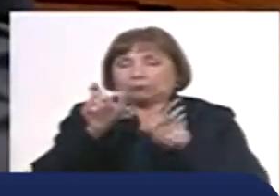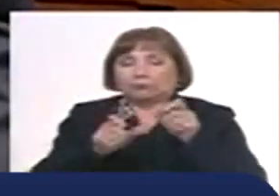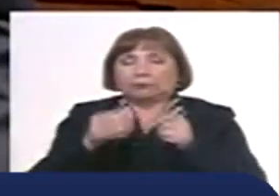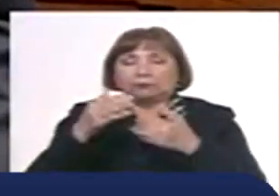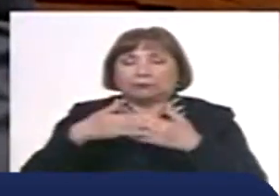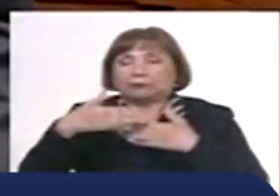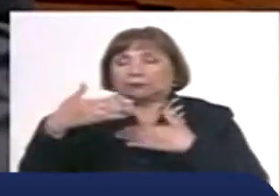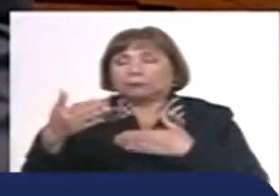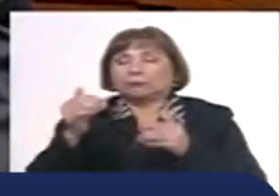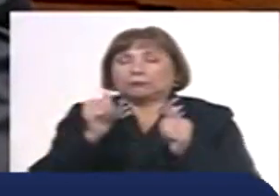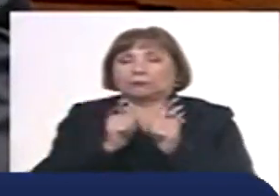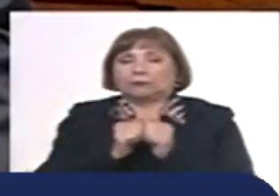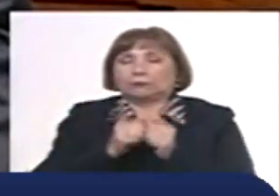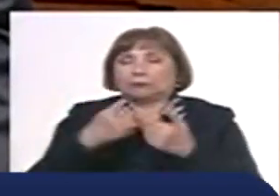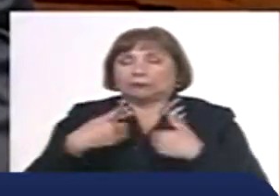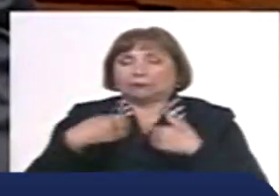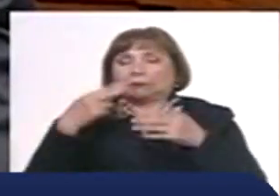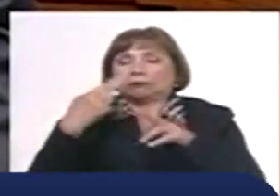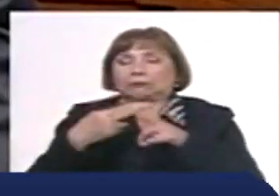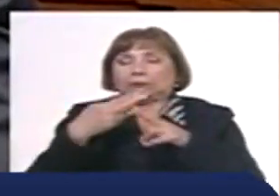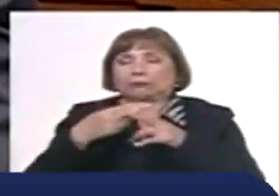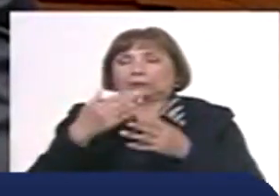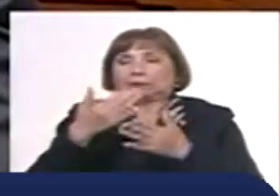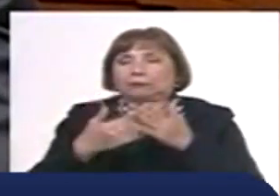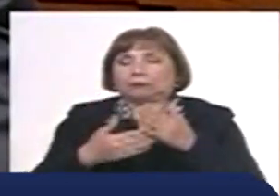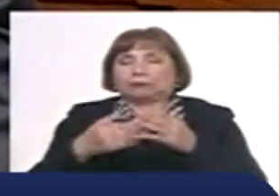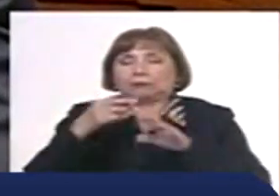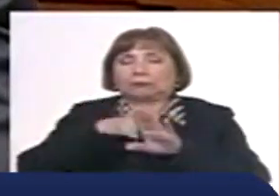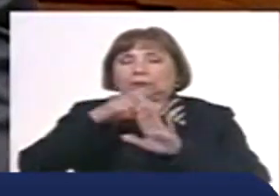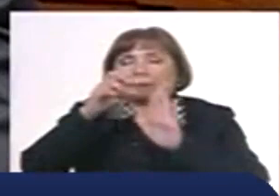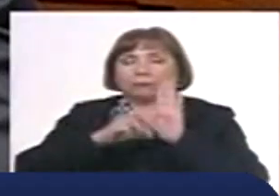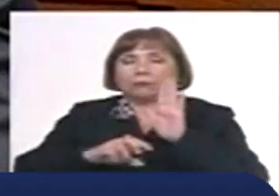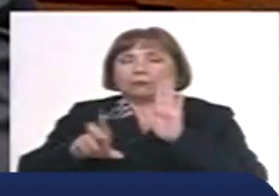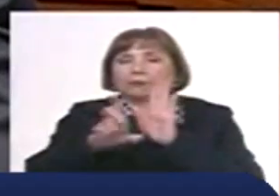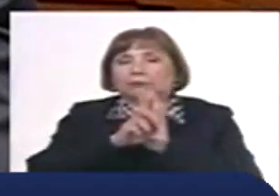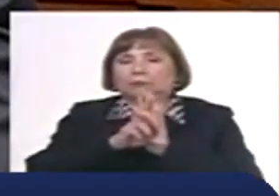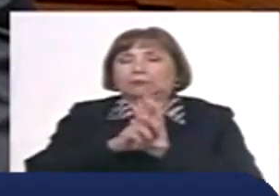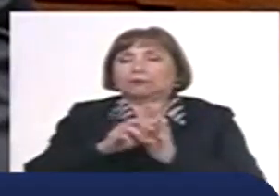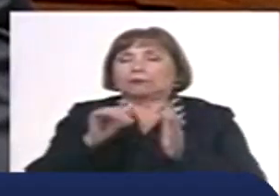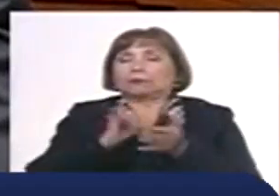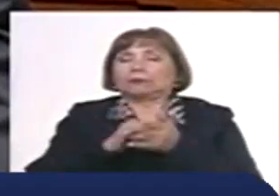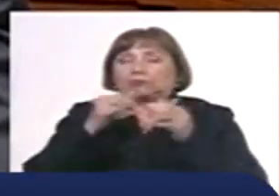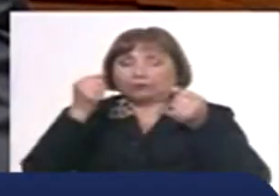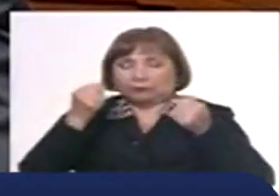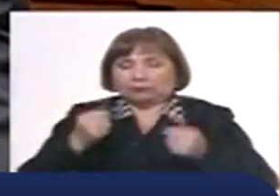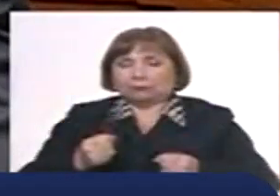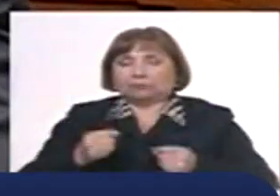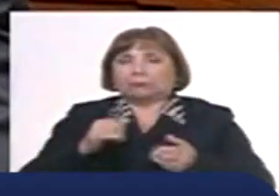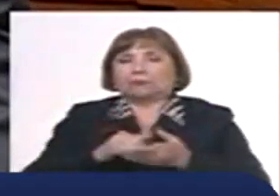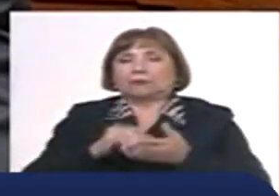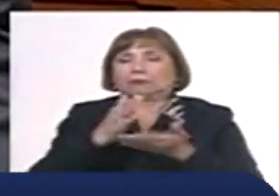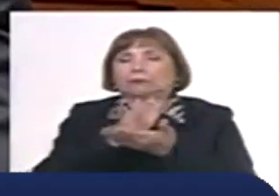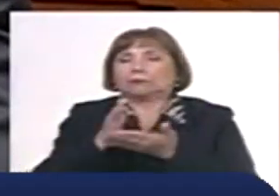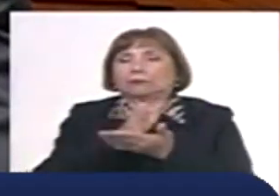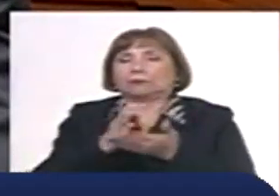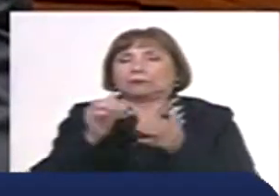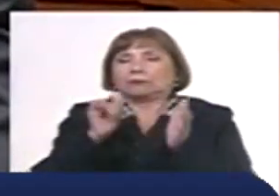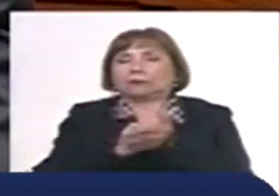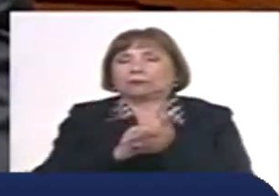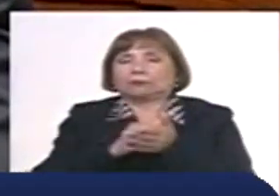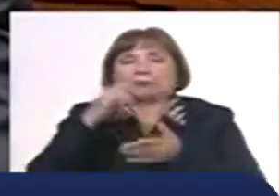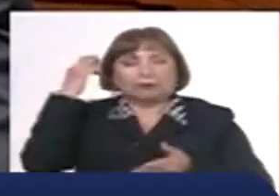que en adelante denominaré proyecto de ley que restablece la